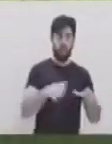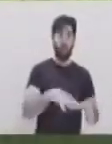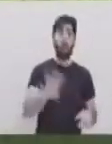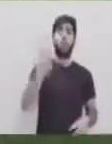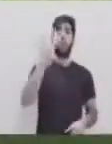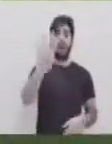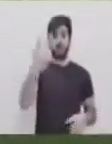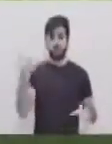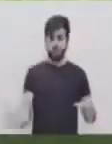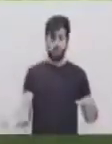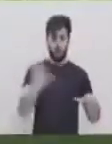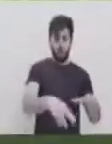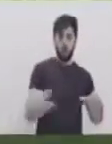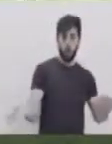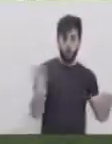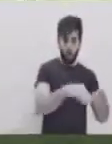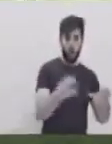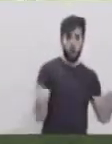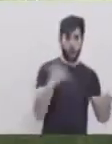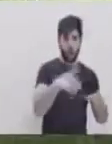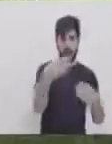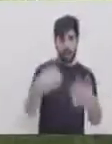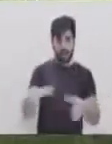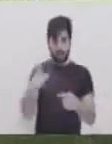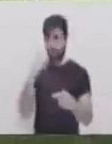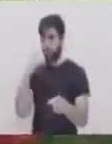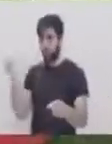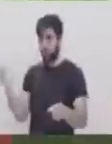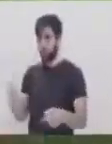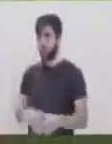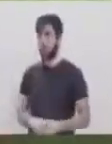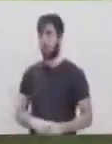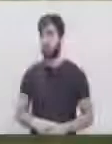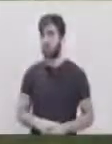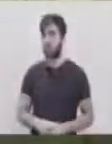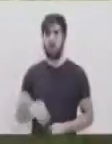canasta 4 pelotas. ¡Corre! ¡Corre, corre!